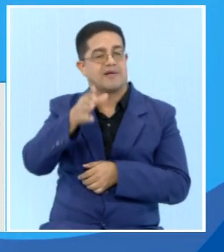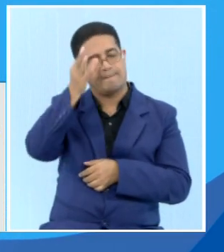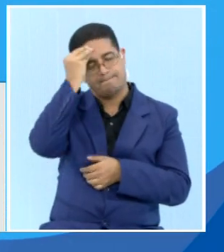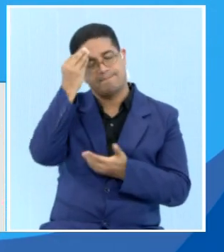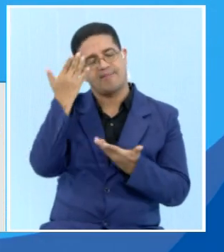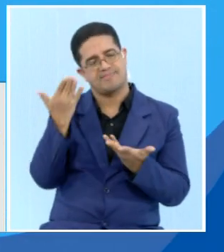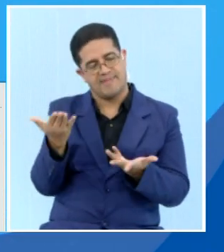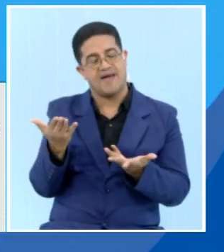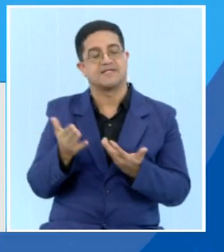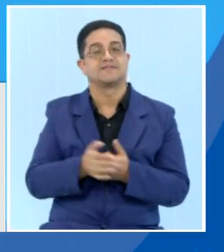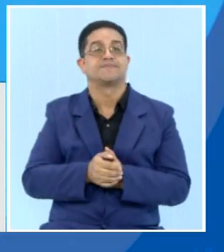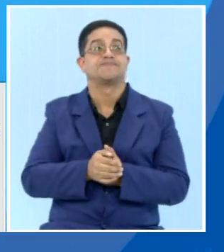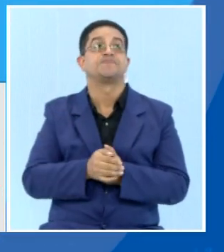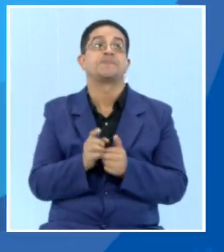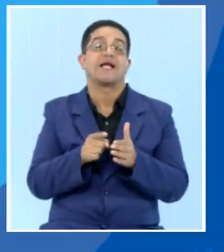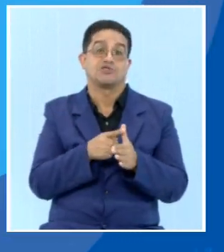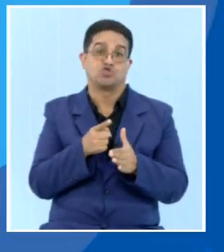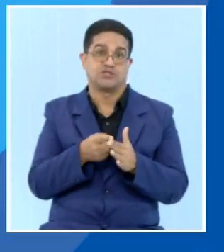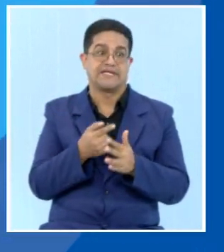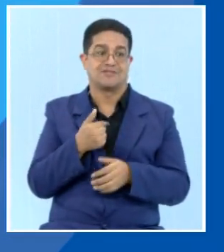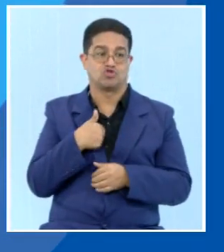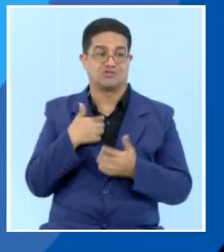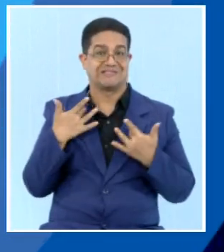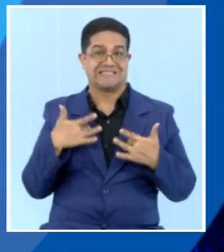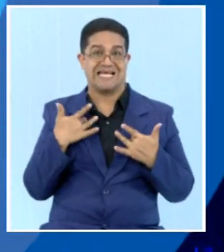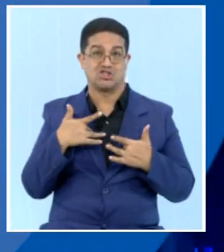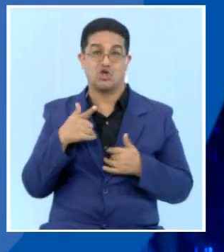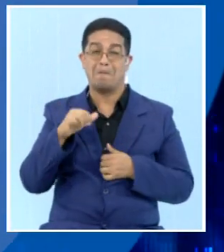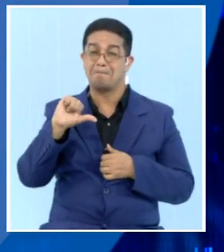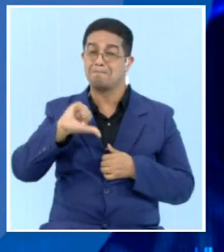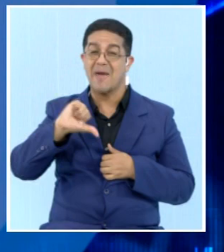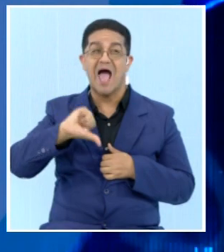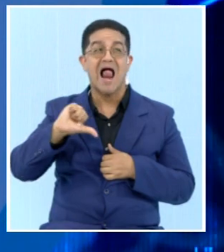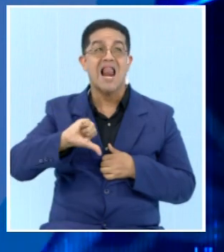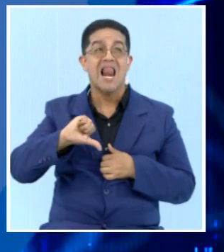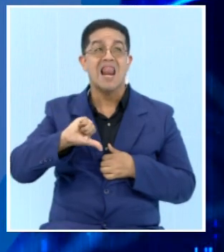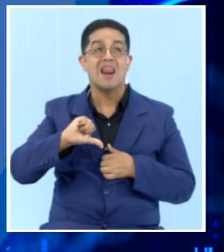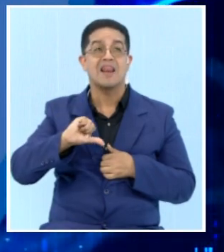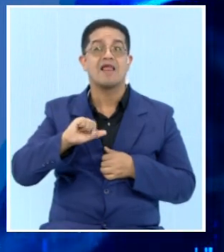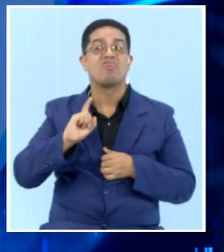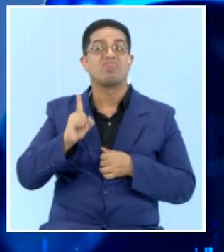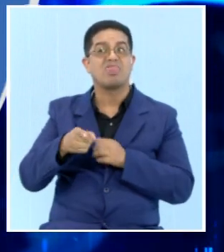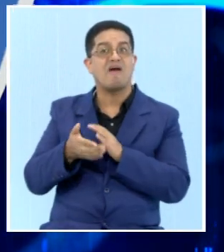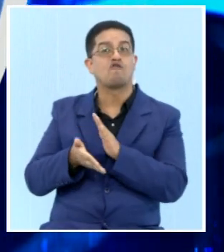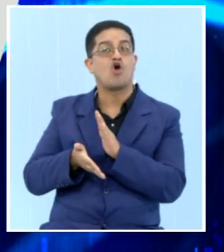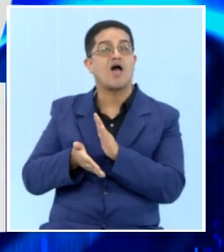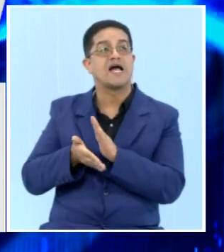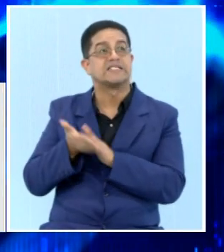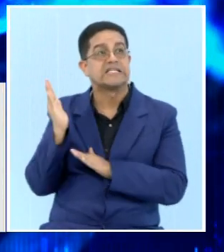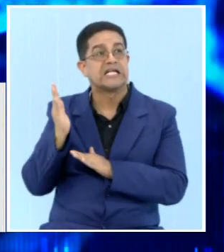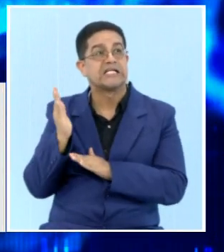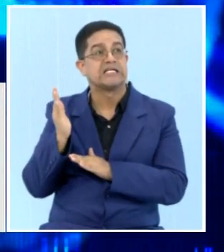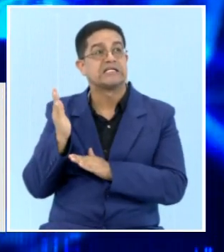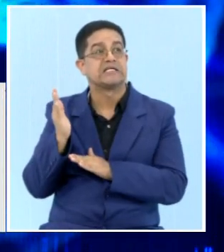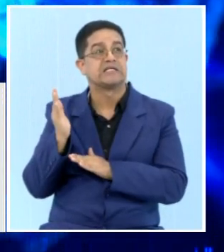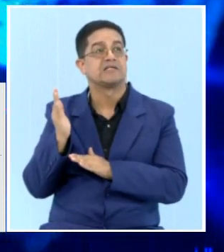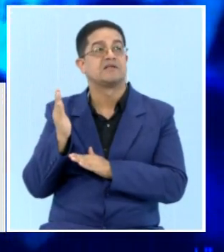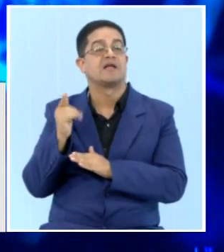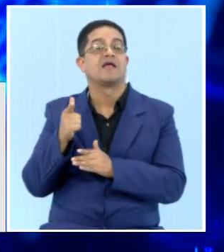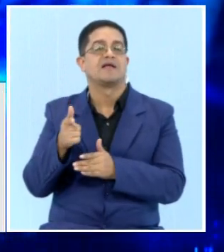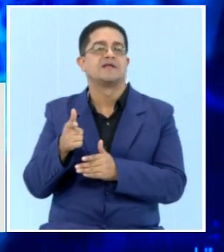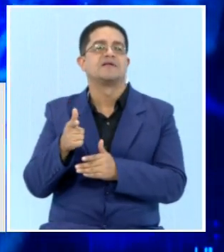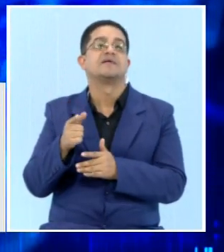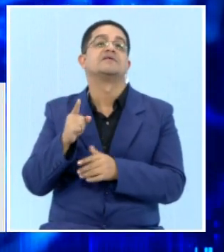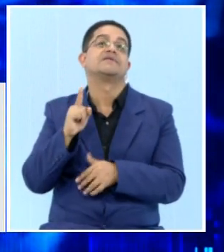la COVID-19. Entonces, si tengo síntomas respiratorios y debo salir, y comienzan, yo creo que aquí las medidas preventivas es el uso